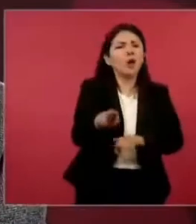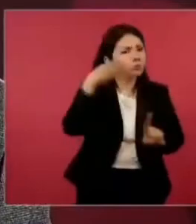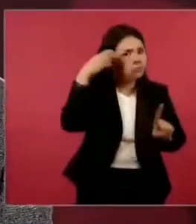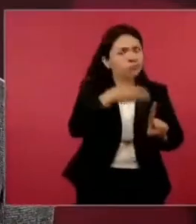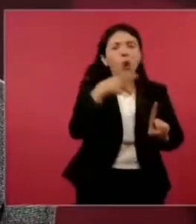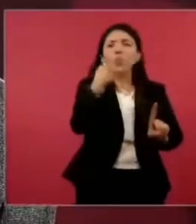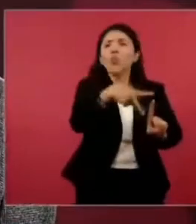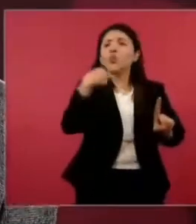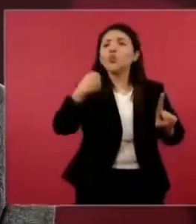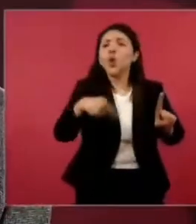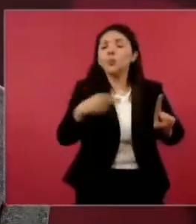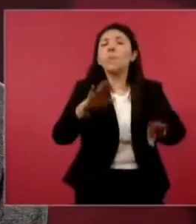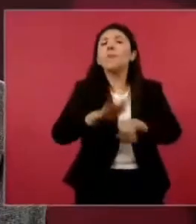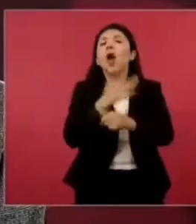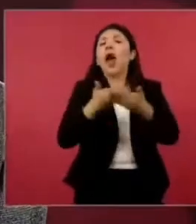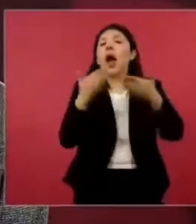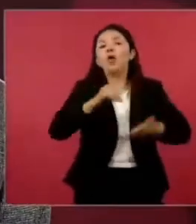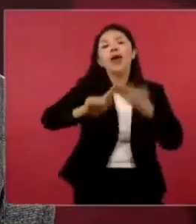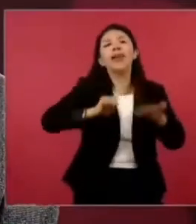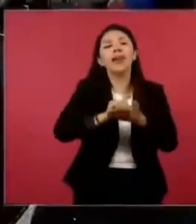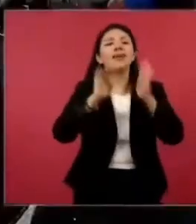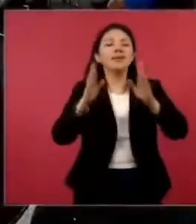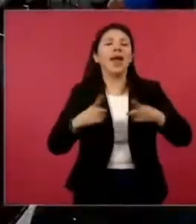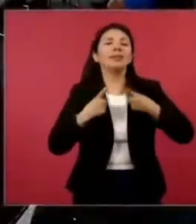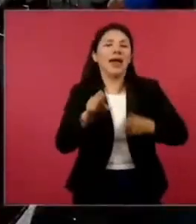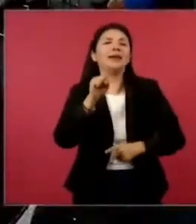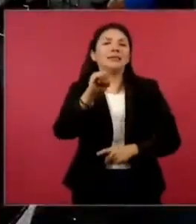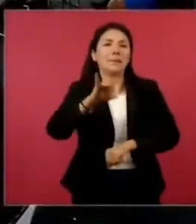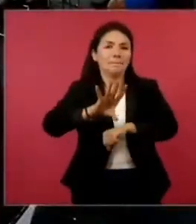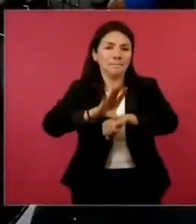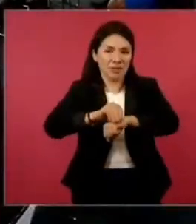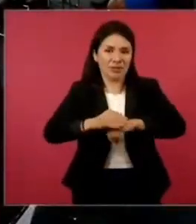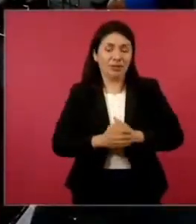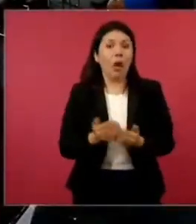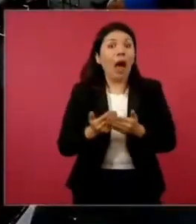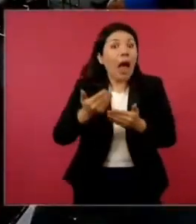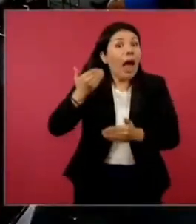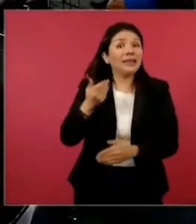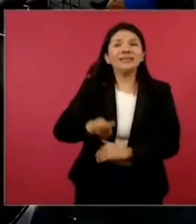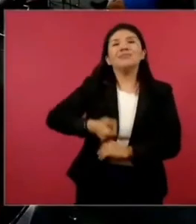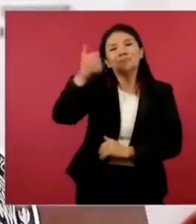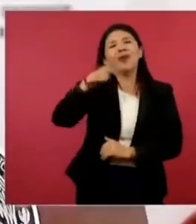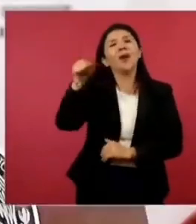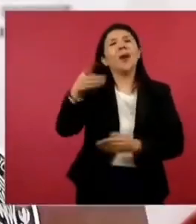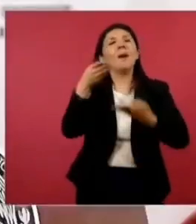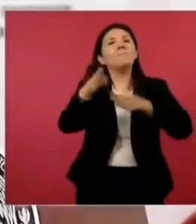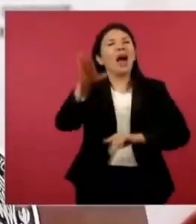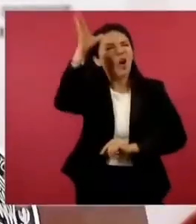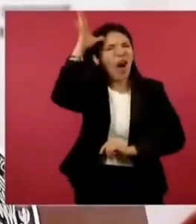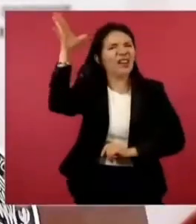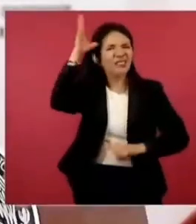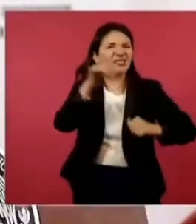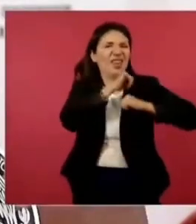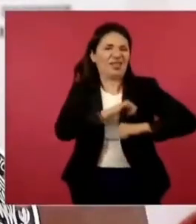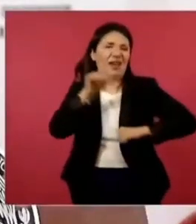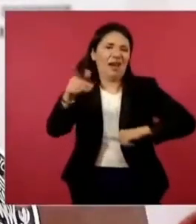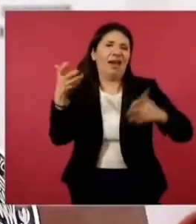directamente a ellos, porque la ley ya nos lo permite. En los primeros años, Banco Azteca era quien llevaba a cabo